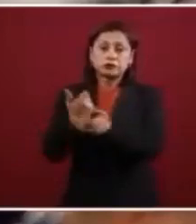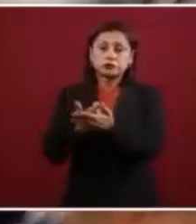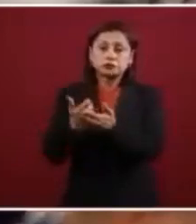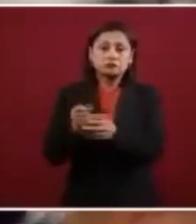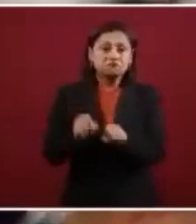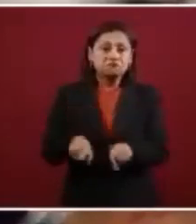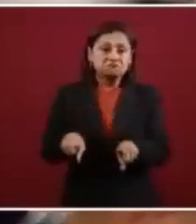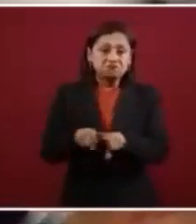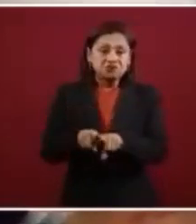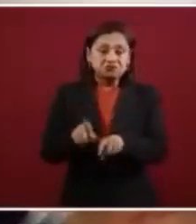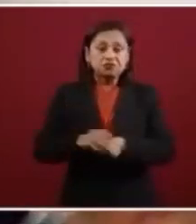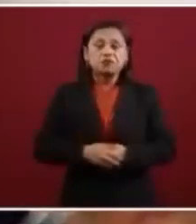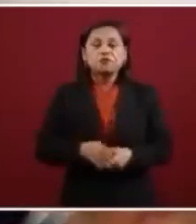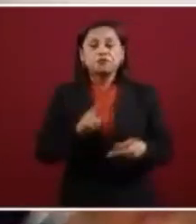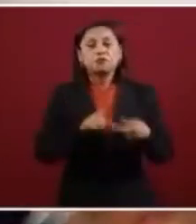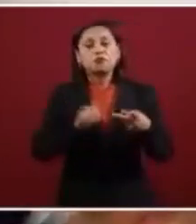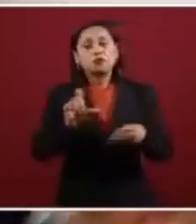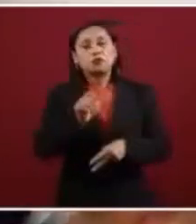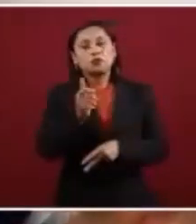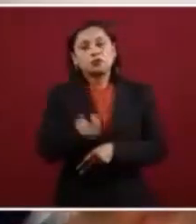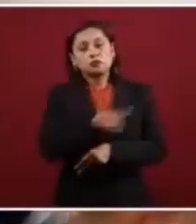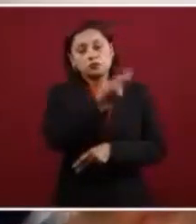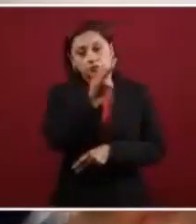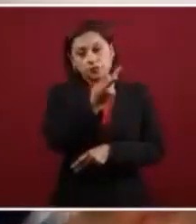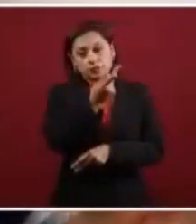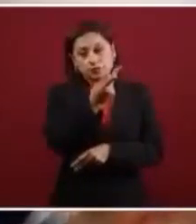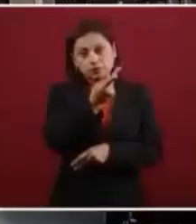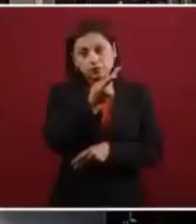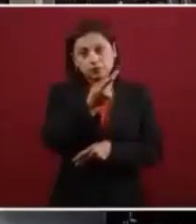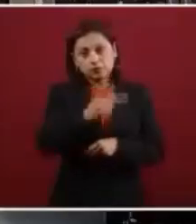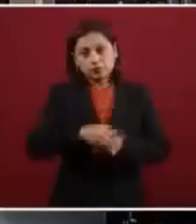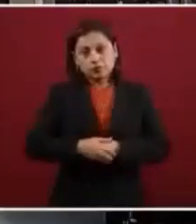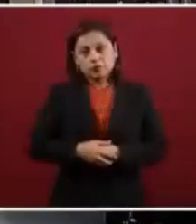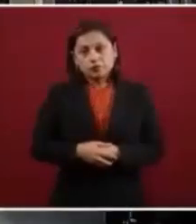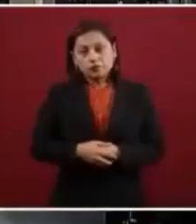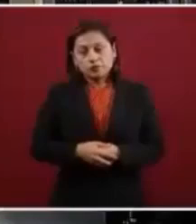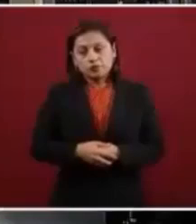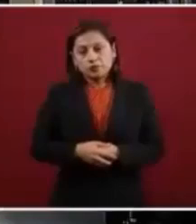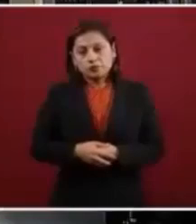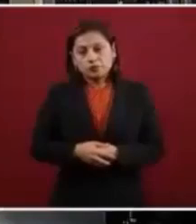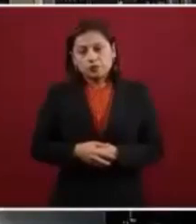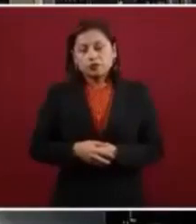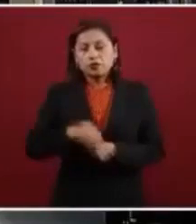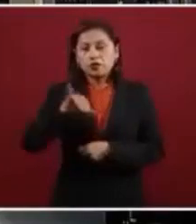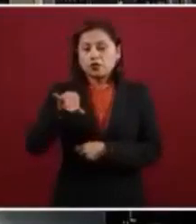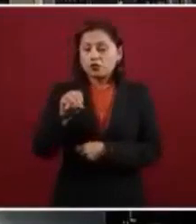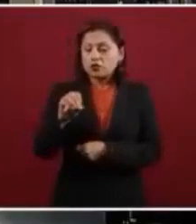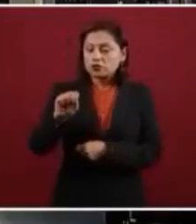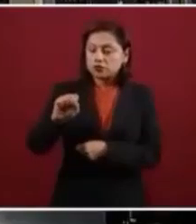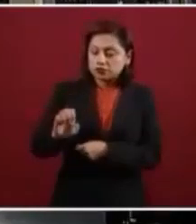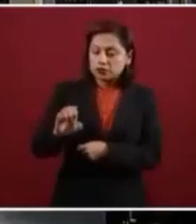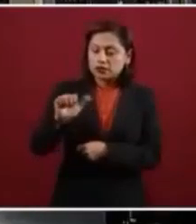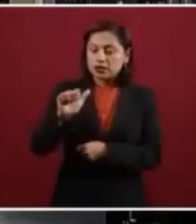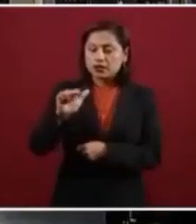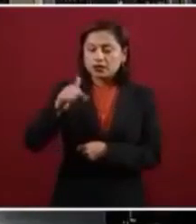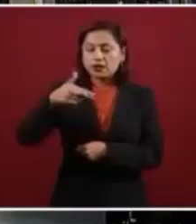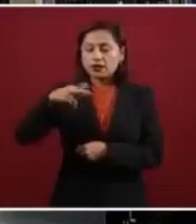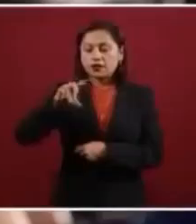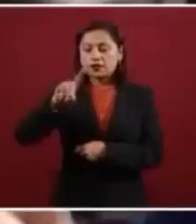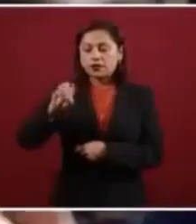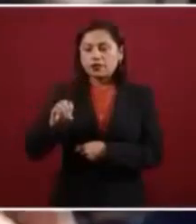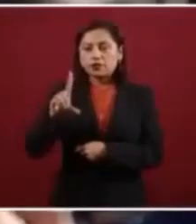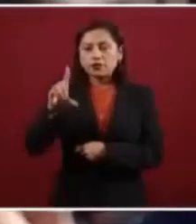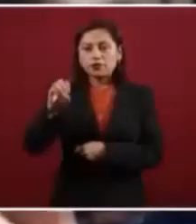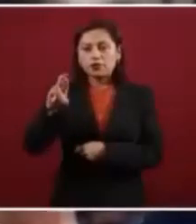Segunda pregunta, señor presidente. El ciudadano José Alejandro Lora Serna, días atrás